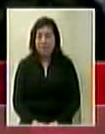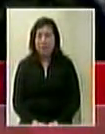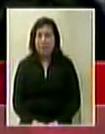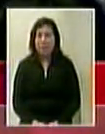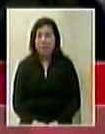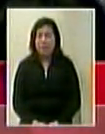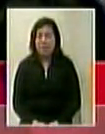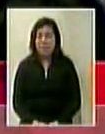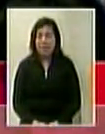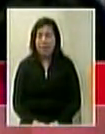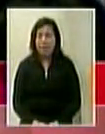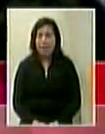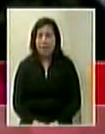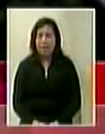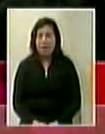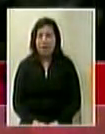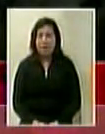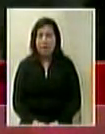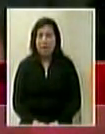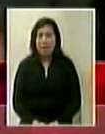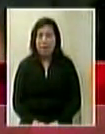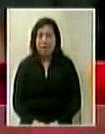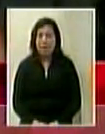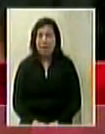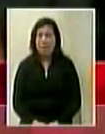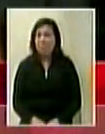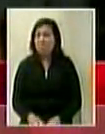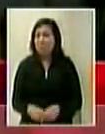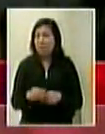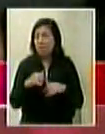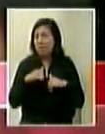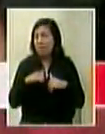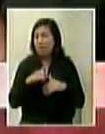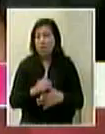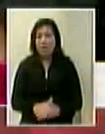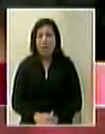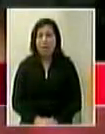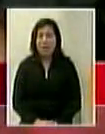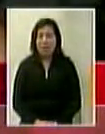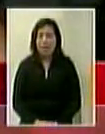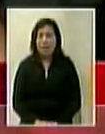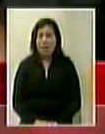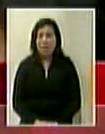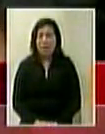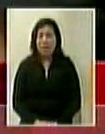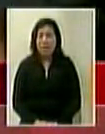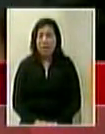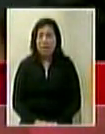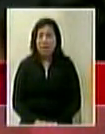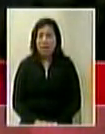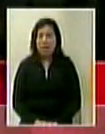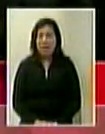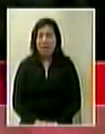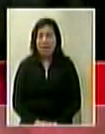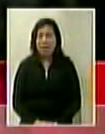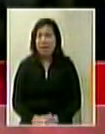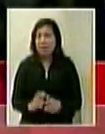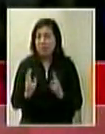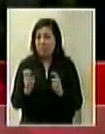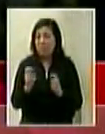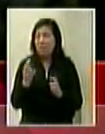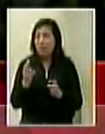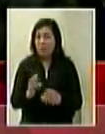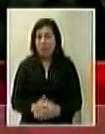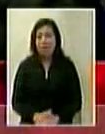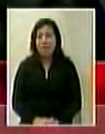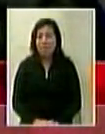De otro lado, quiero hablar algo sobre el principio de igualdad, colegas. Si queremos de verdad tocar el tema de la corrupción